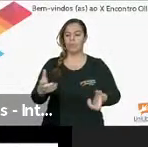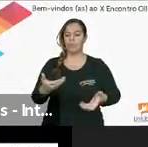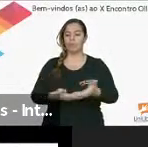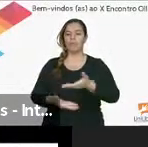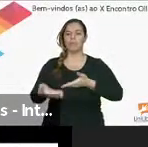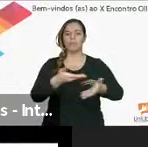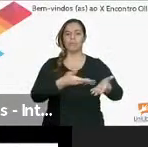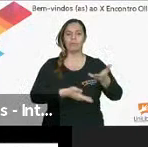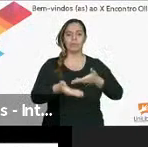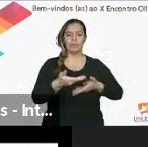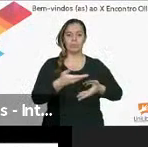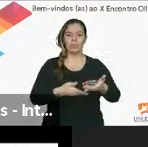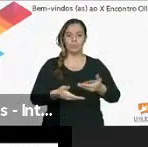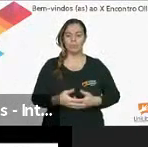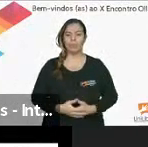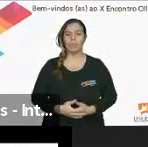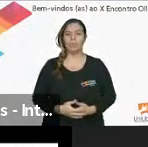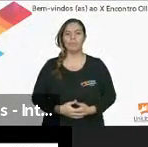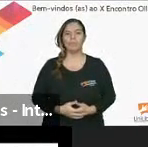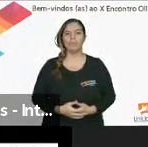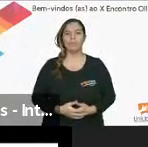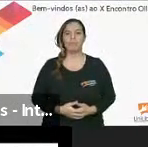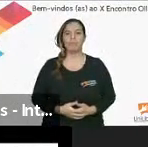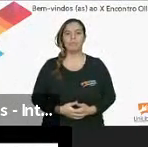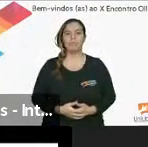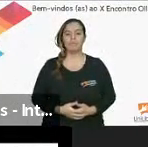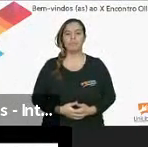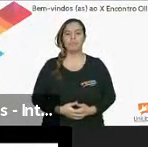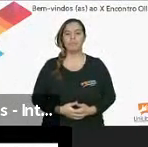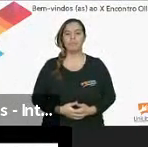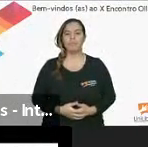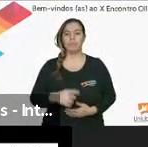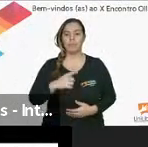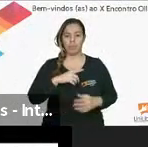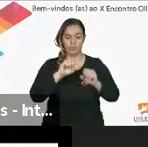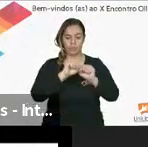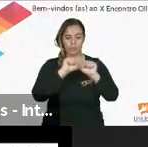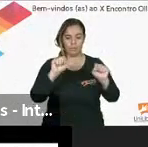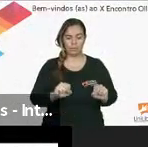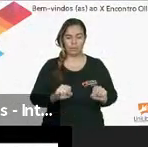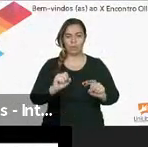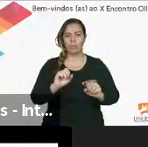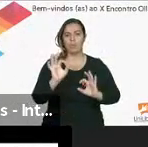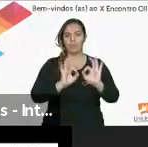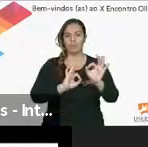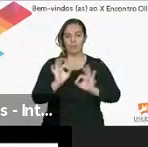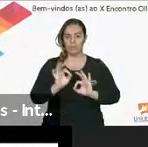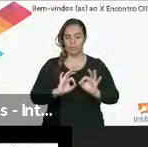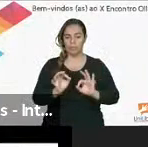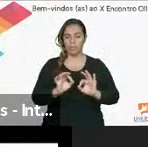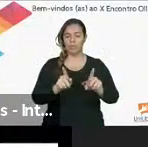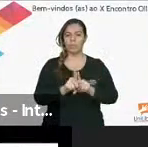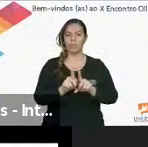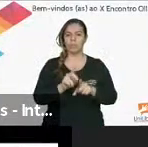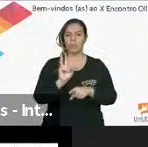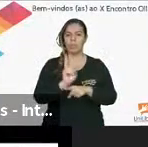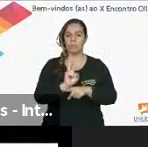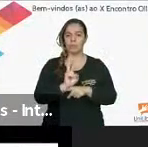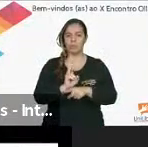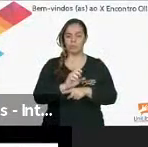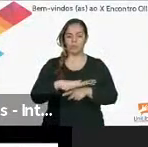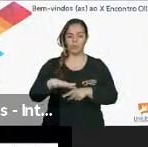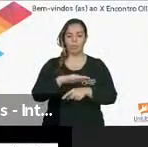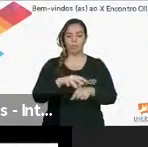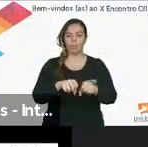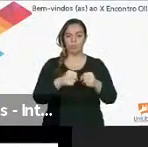dinámico en continuo cambio estructural, que ocurre mientras ese sistema conserva su organización y mientras conserva la correspondencia estructural.